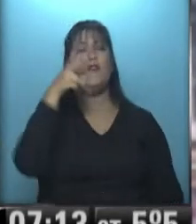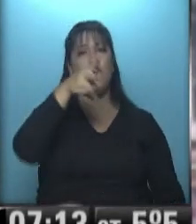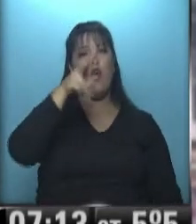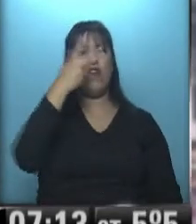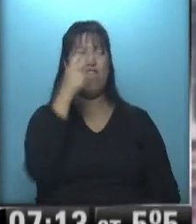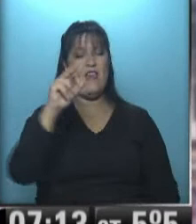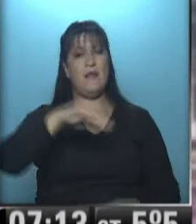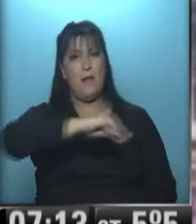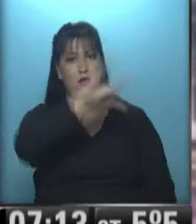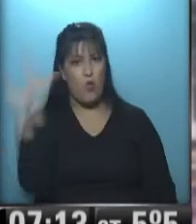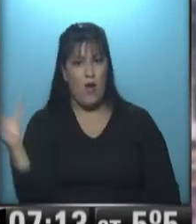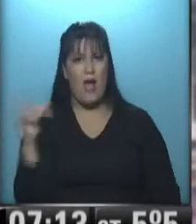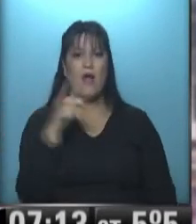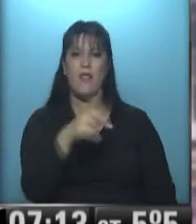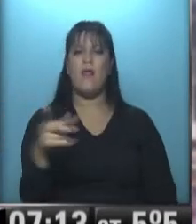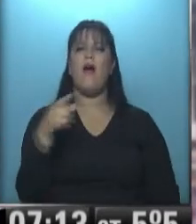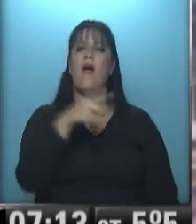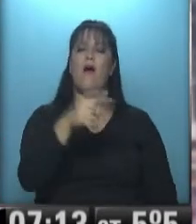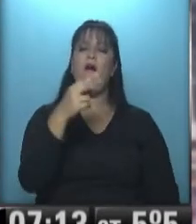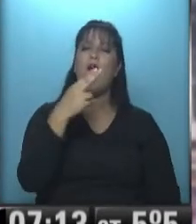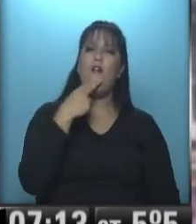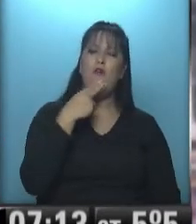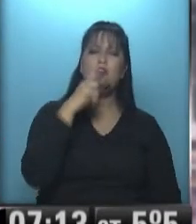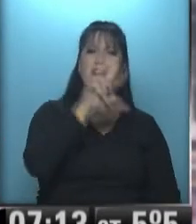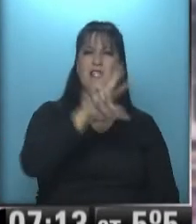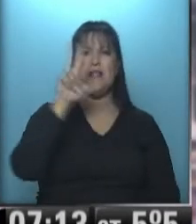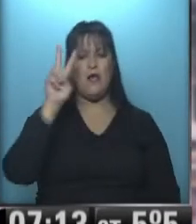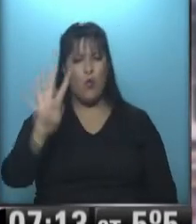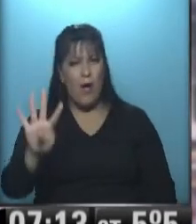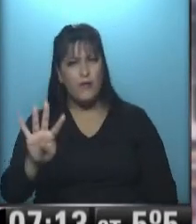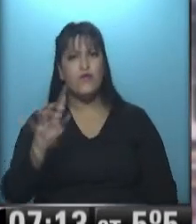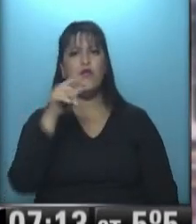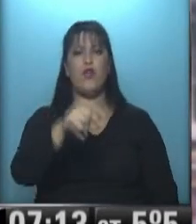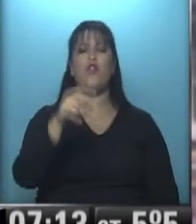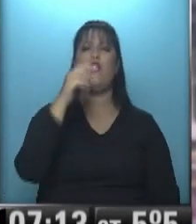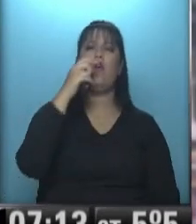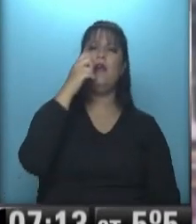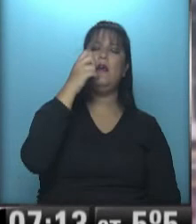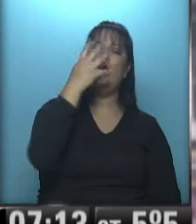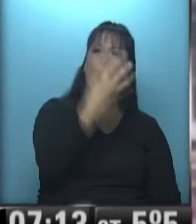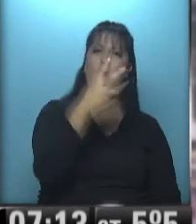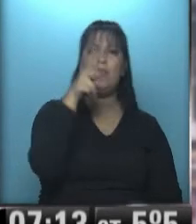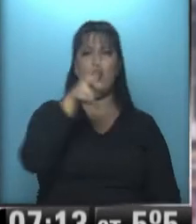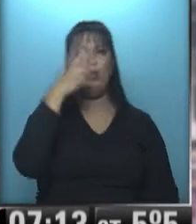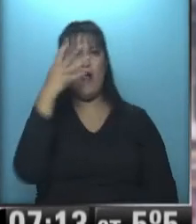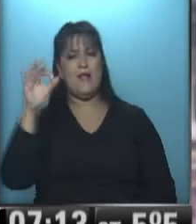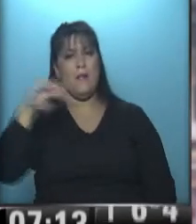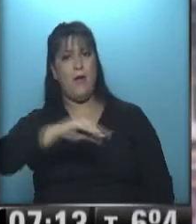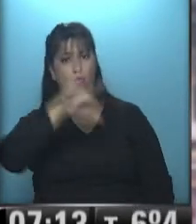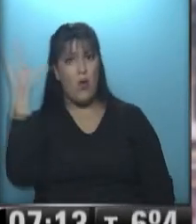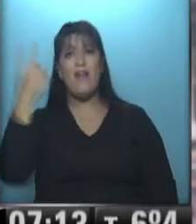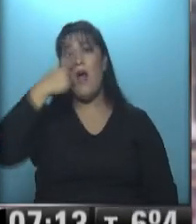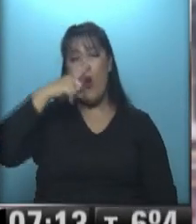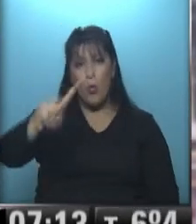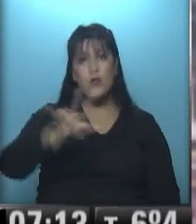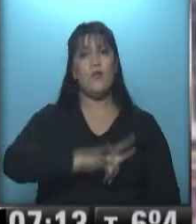dos vuelos, el primero con destino a Madrid, que partirá el viernes a las 4:40 de la madrugada. Y por último, el vuelo previsto para